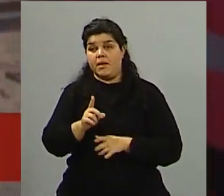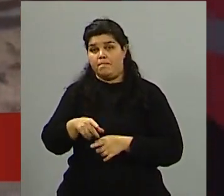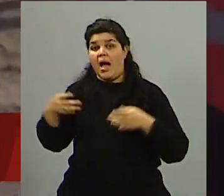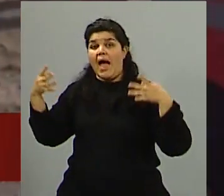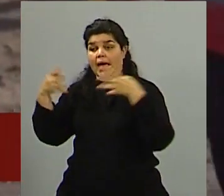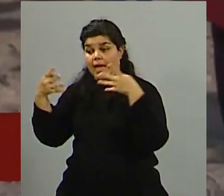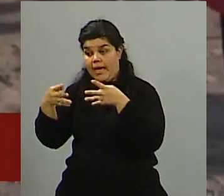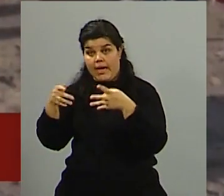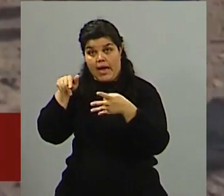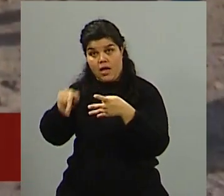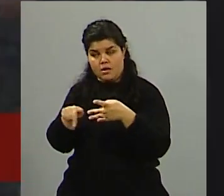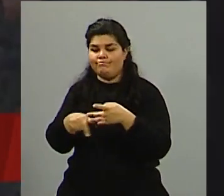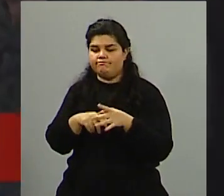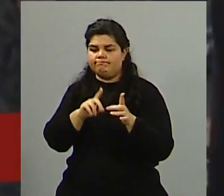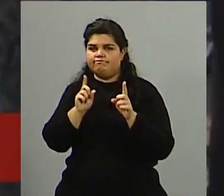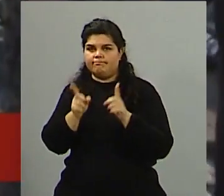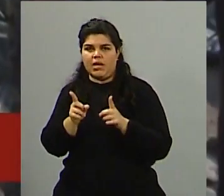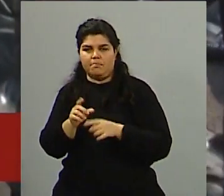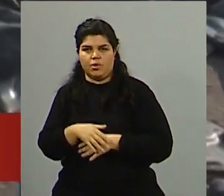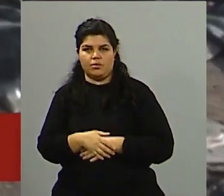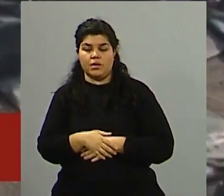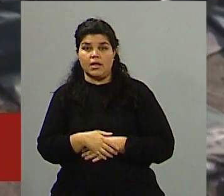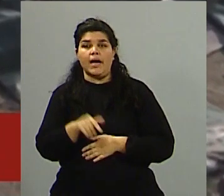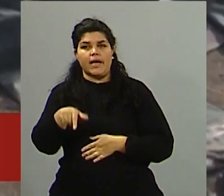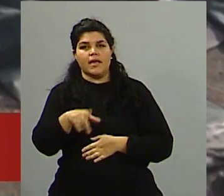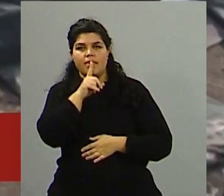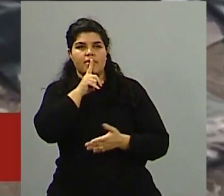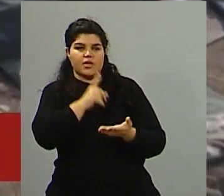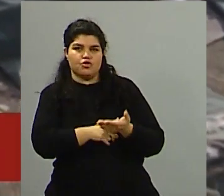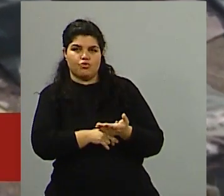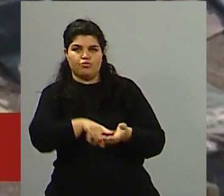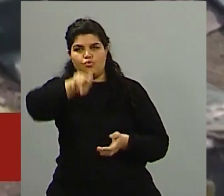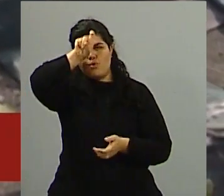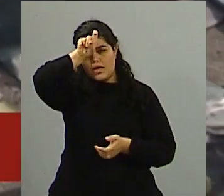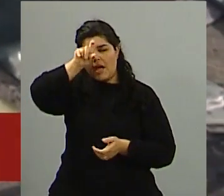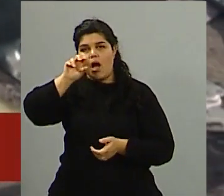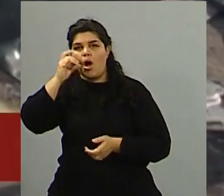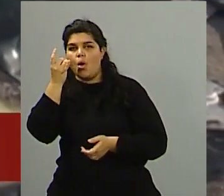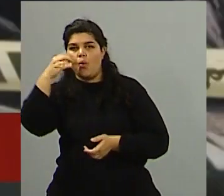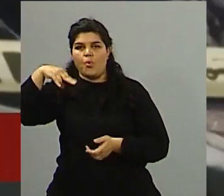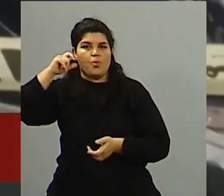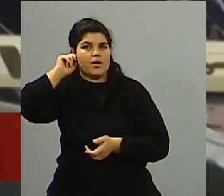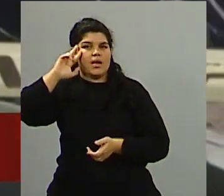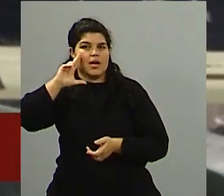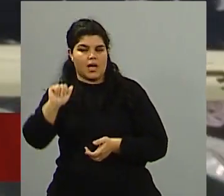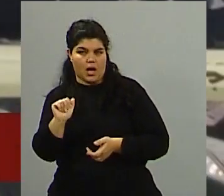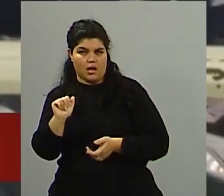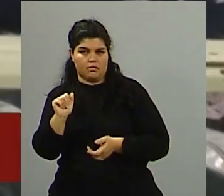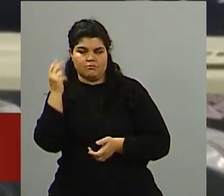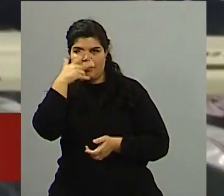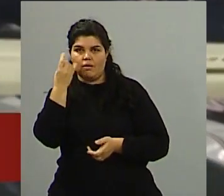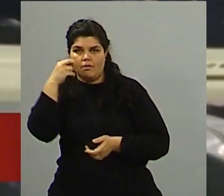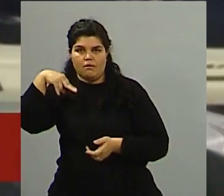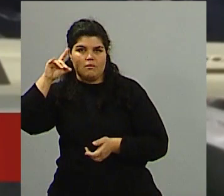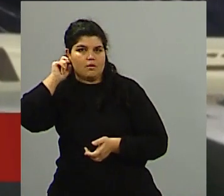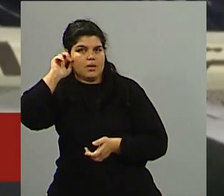mantener. Hay una decisión por parte de Hungría y Turquía. Turquía ahora más callado porque ha logrado un acuerdo, después de haber aprobado el ingreso de